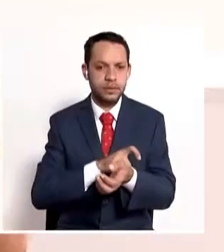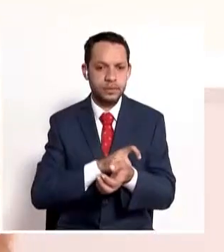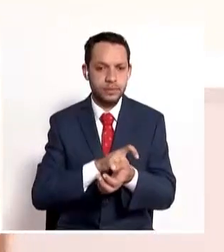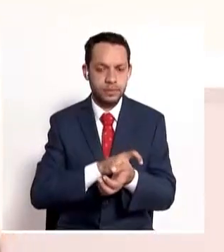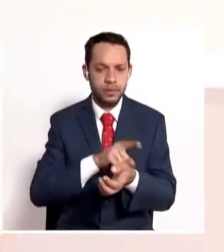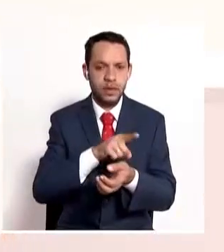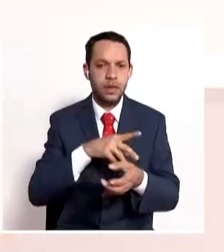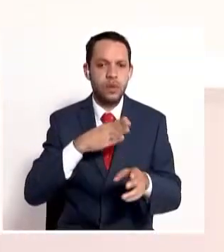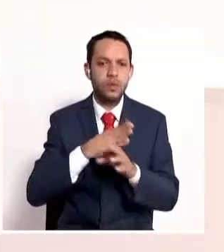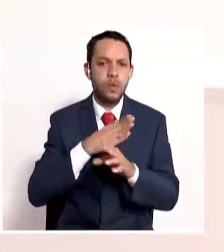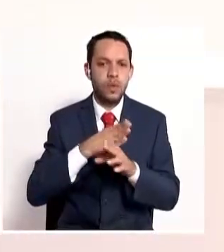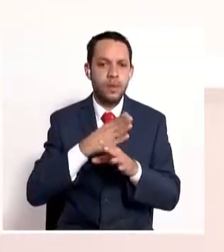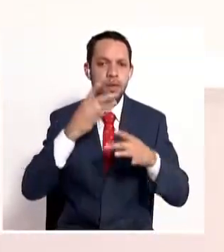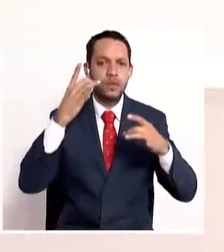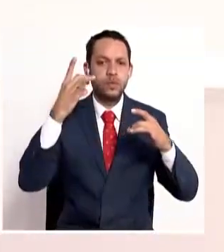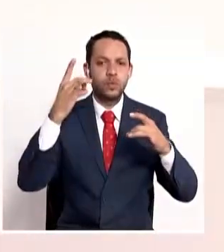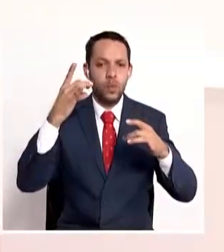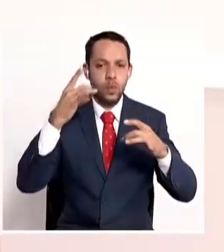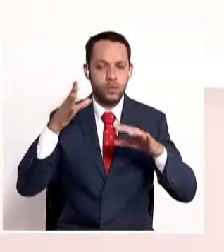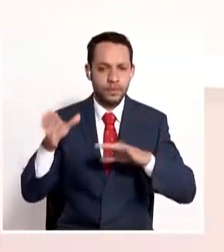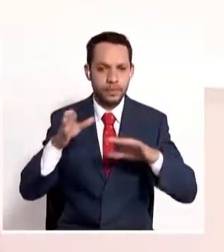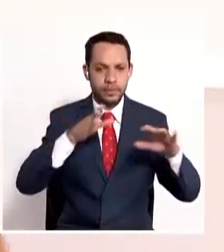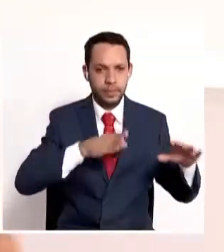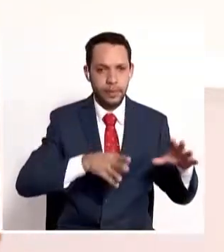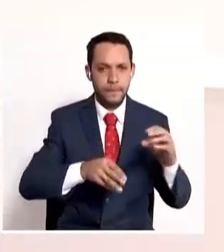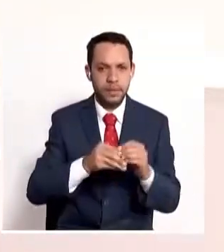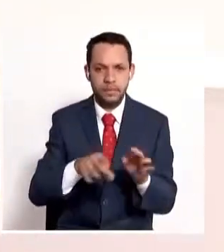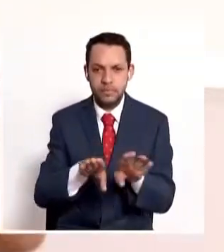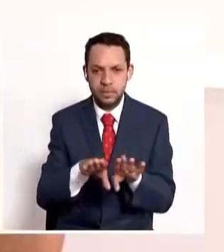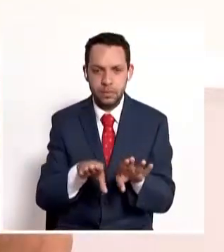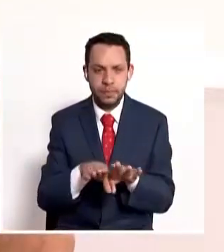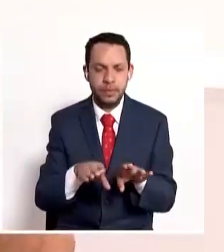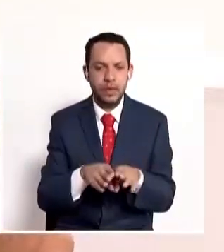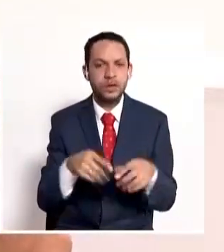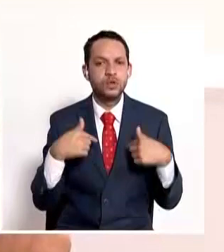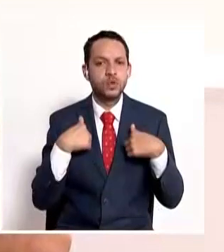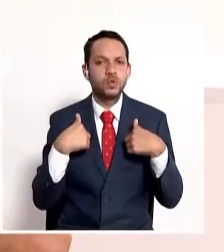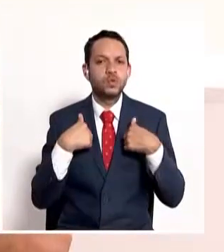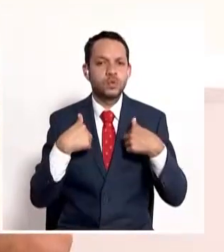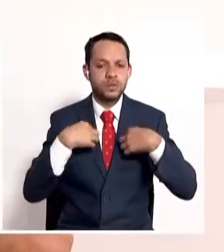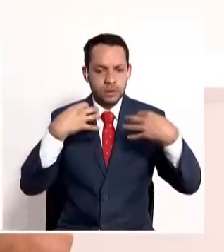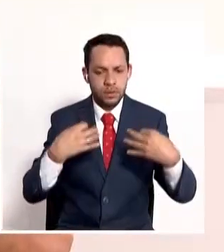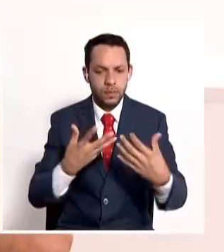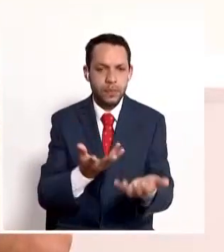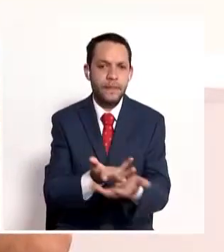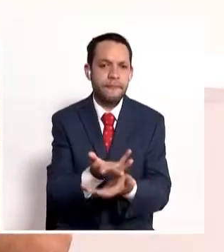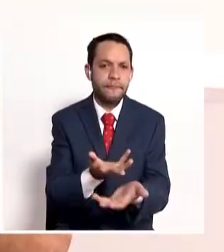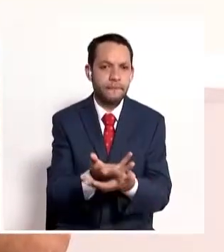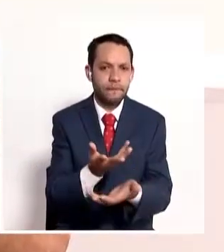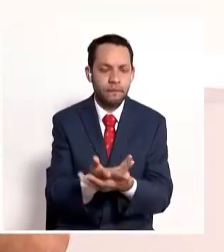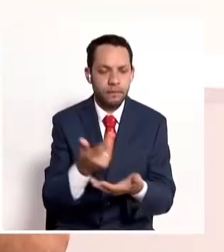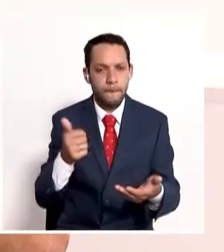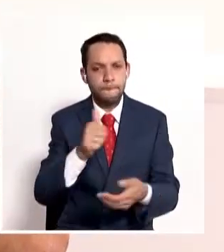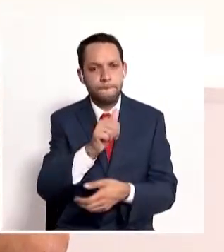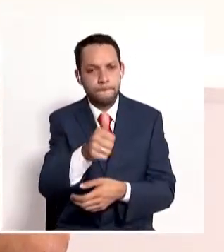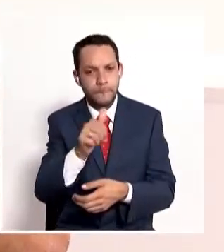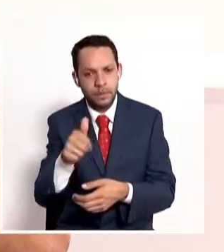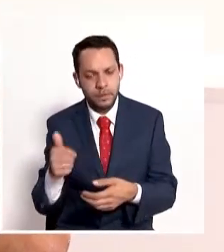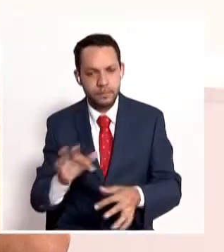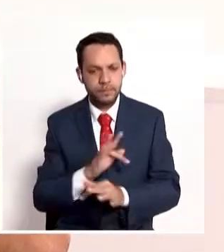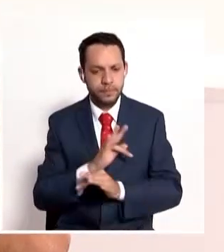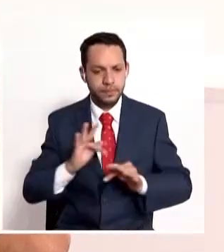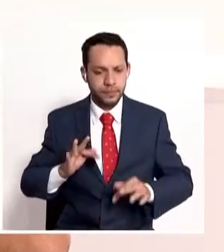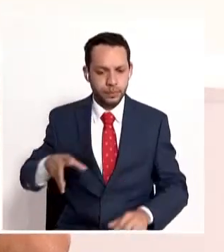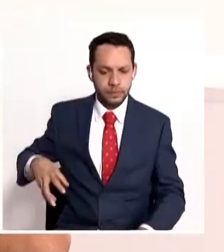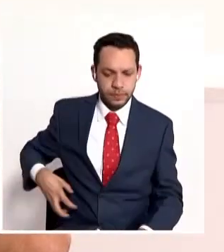de ella es que tiene dolor y lo va a leer otra pregunta es que a bueno yo le recomiendo una cosa y las personas que tienen en tratamientos